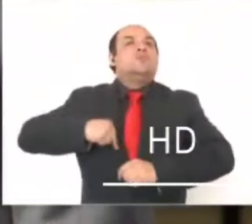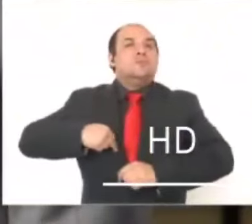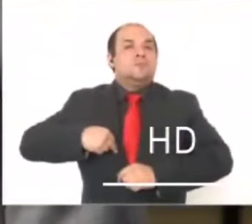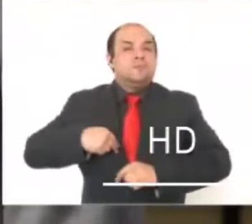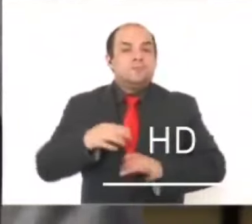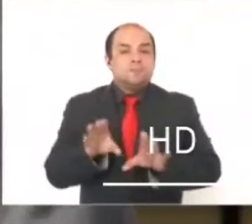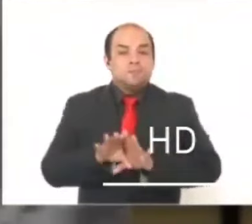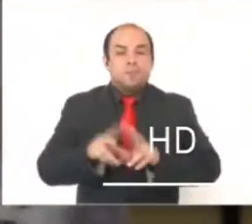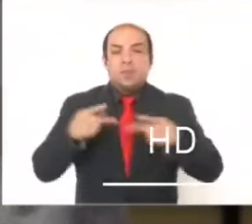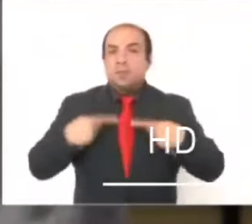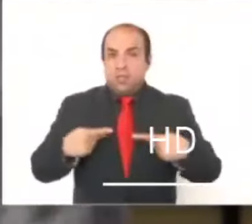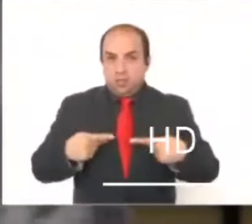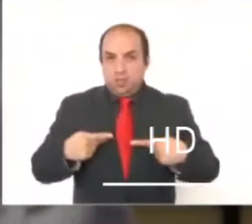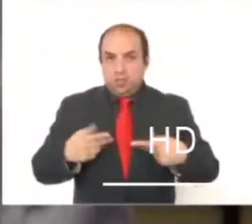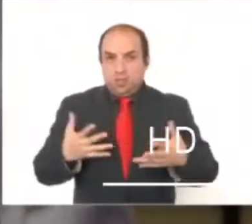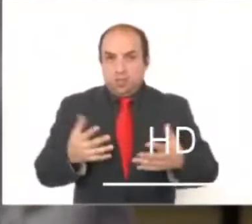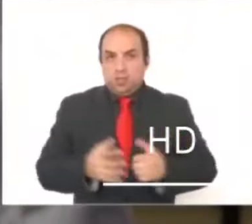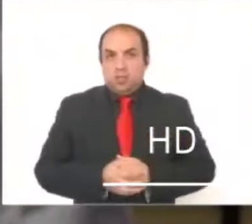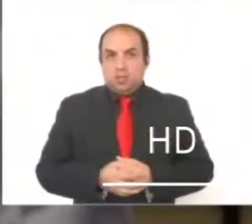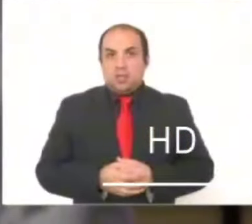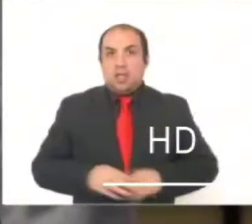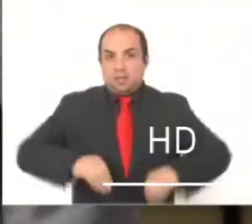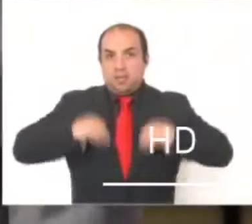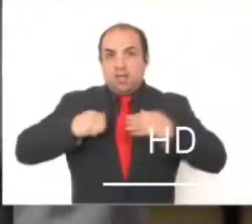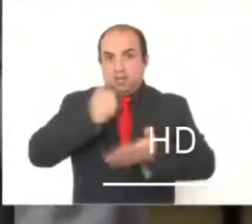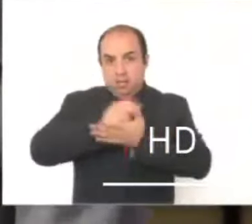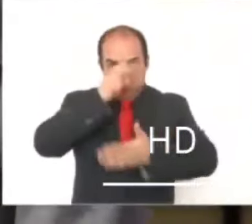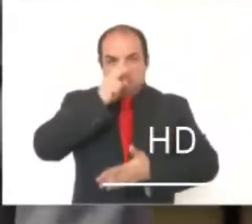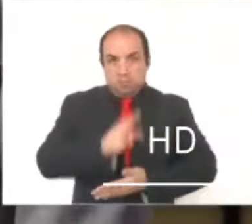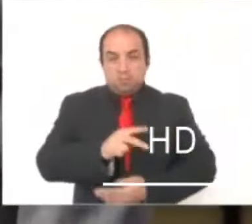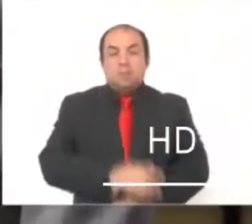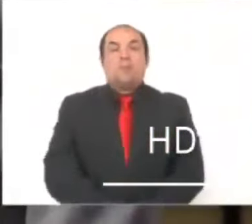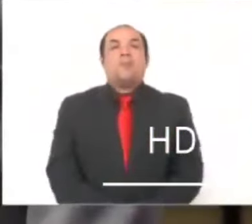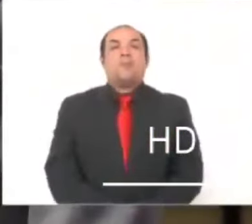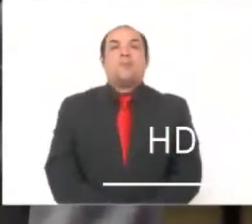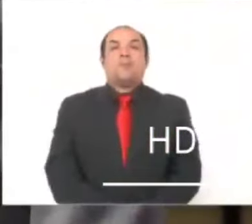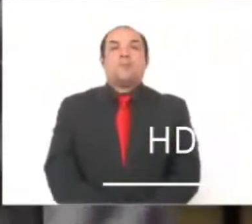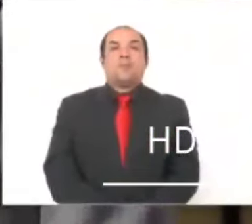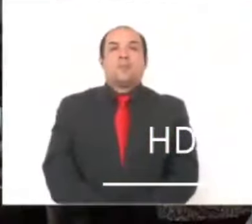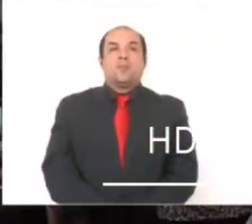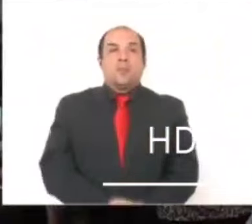como ciudadanos, evidentemente, de esta ciudad.